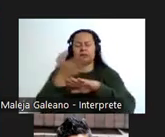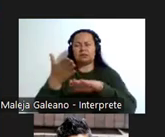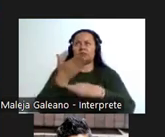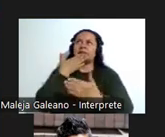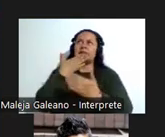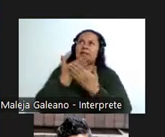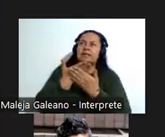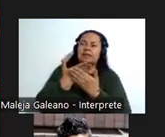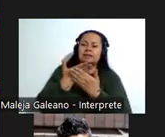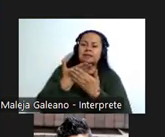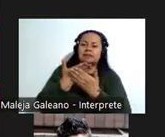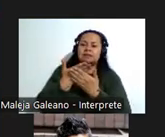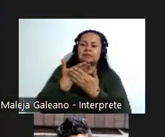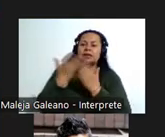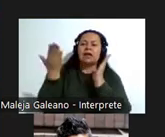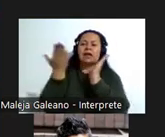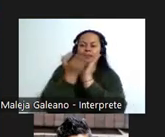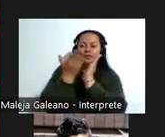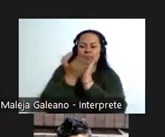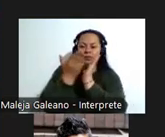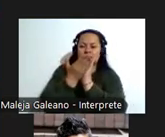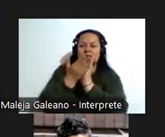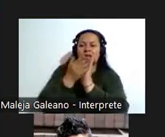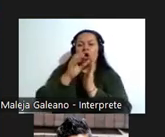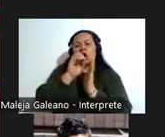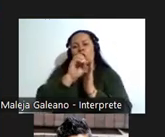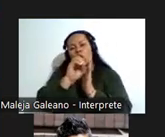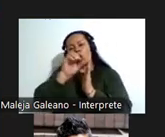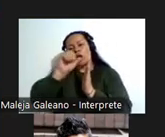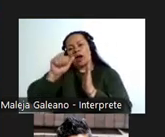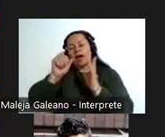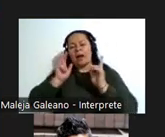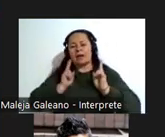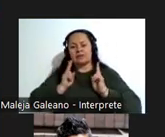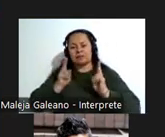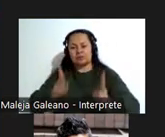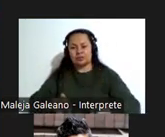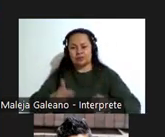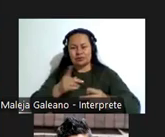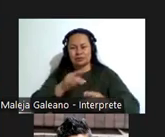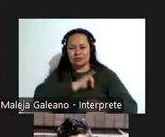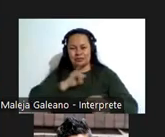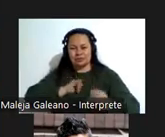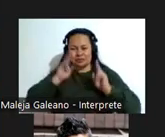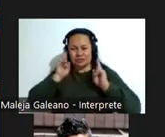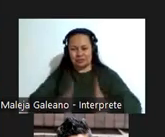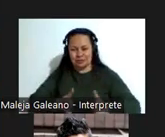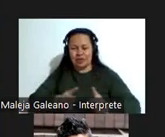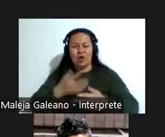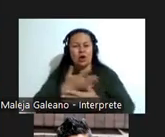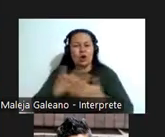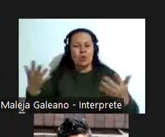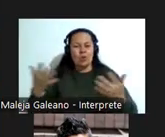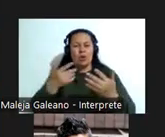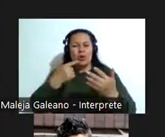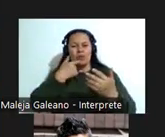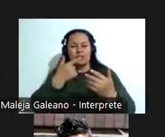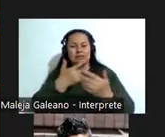a los estudiantes, las estudiantes, a mis amigos y amigas con quien hemos tejido cartografía, se ha